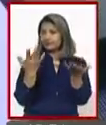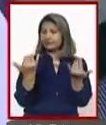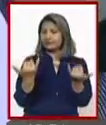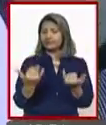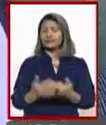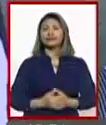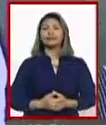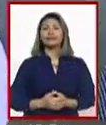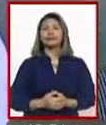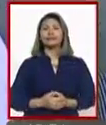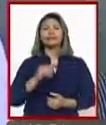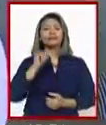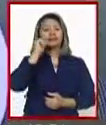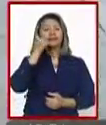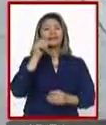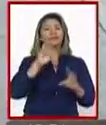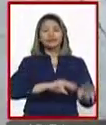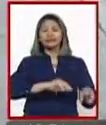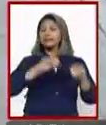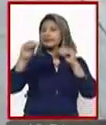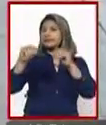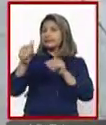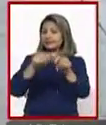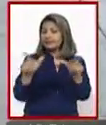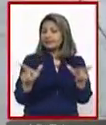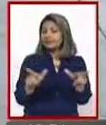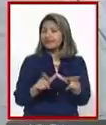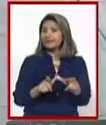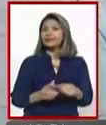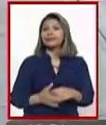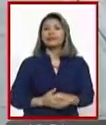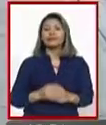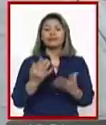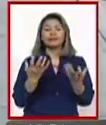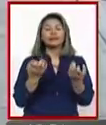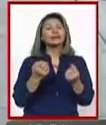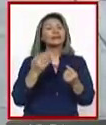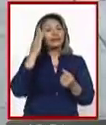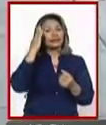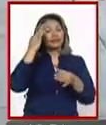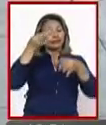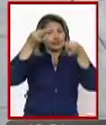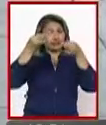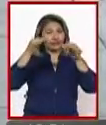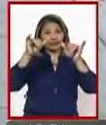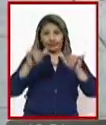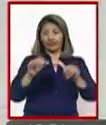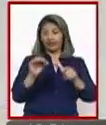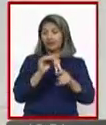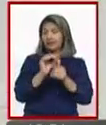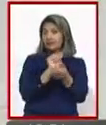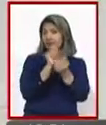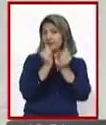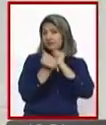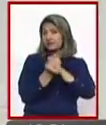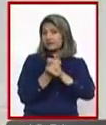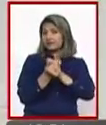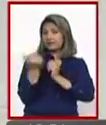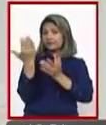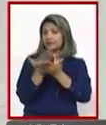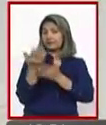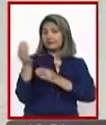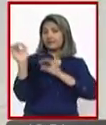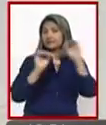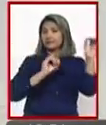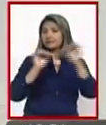ponen acá y mañana nos mueven a otro lugar, digamos. Entonces queremos saber si va a ser fijo o va a ser rotativo. Yo vengo de Soruro con